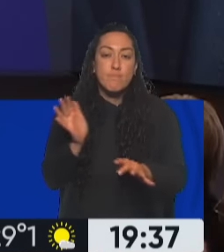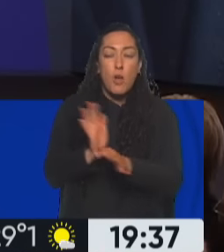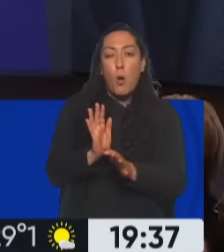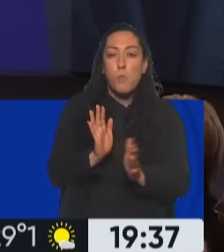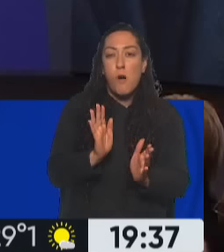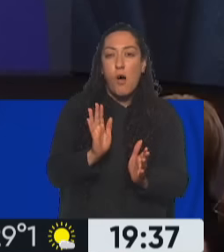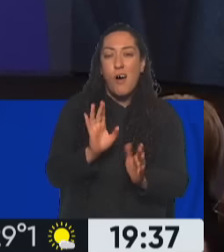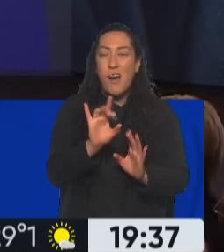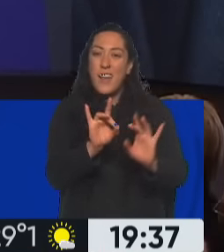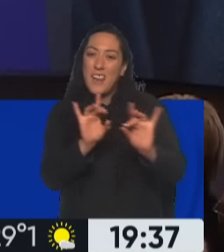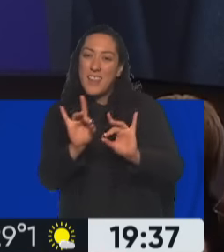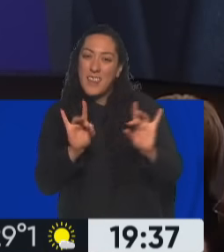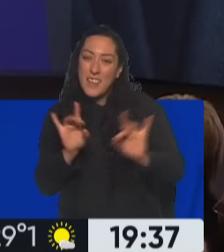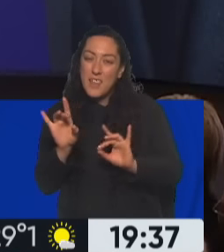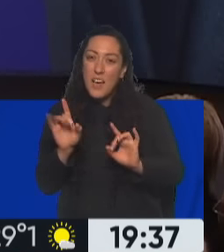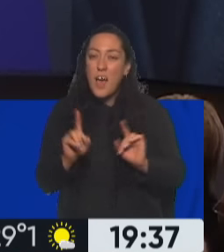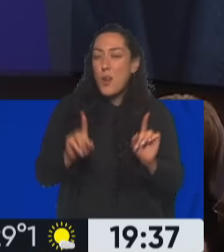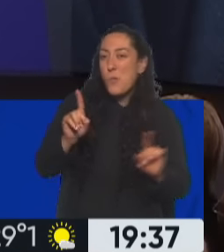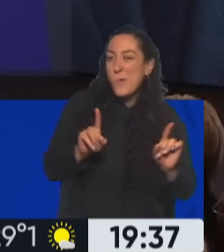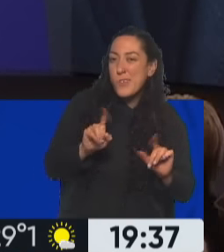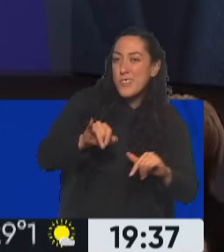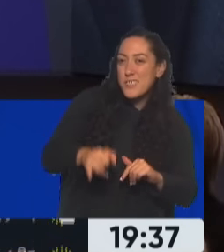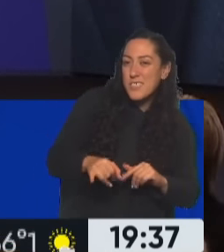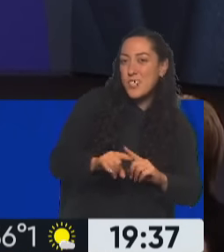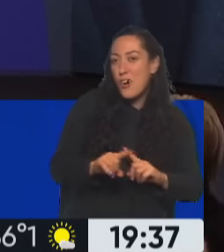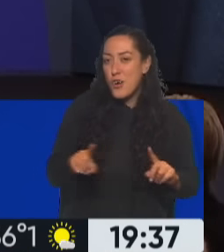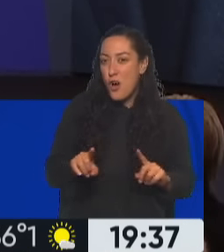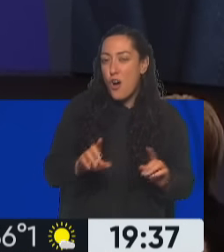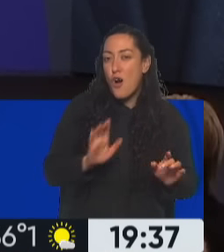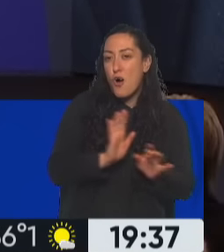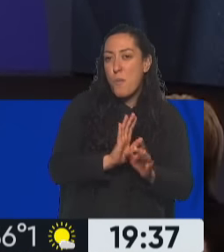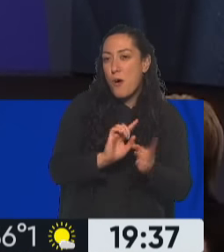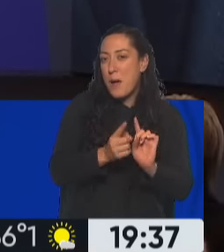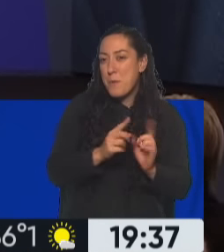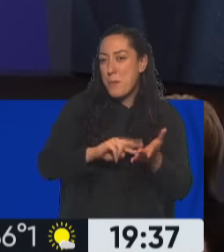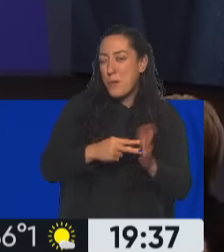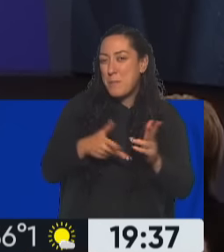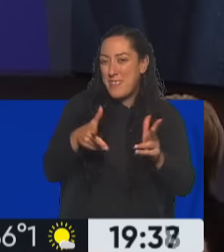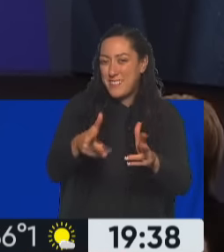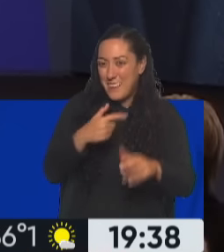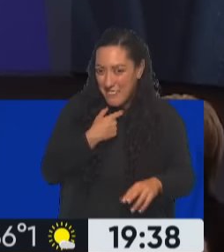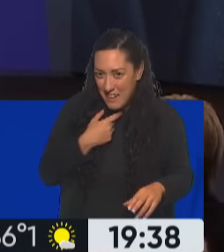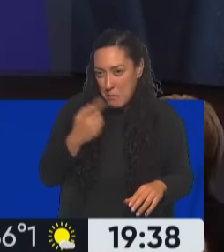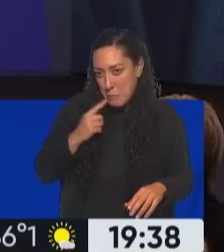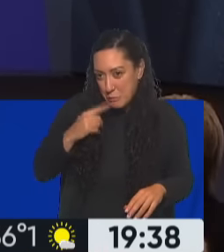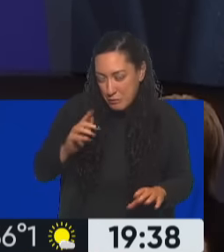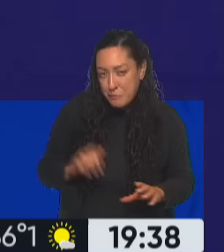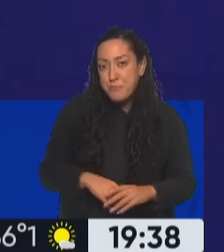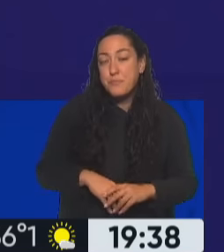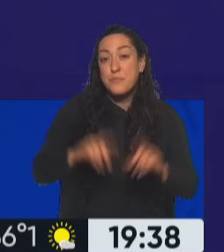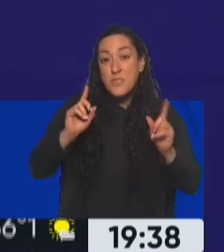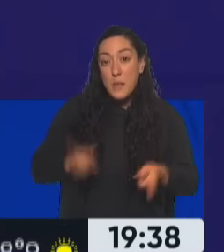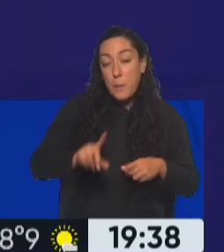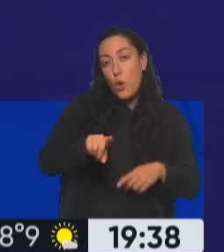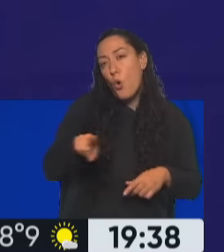antojadizo elegir un índice para decir que hay un problema con el tipo de cambio. Además tiene otro